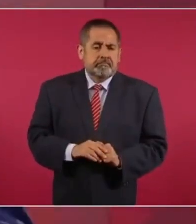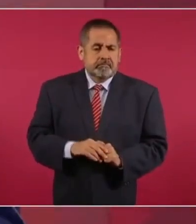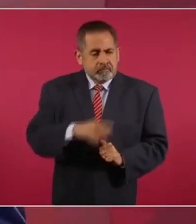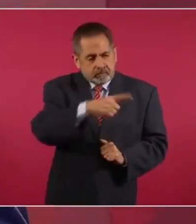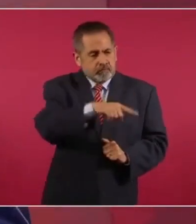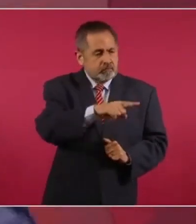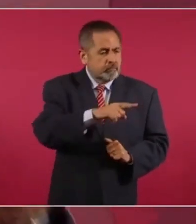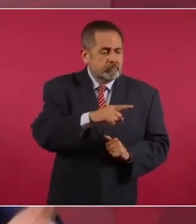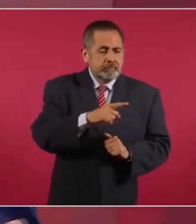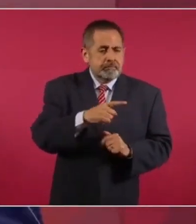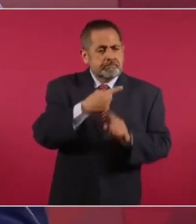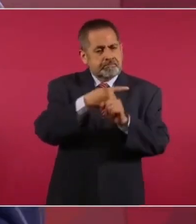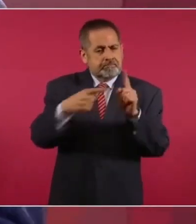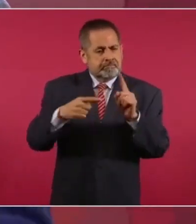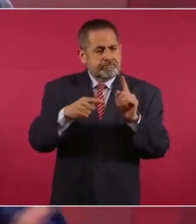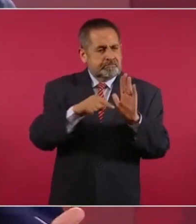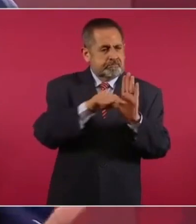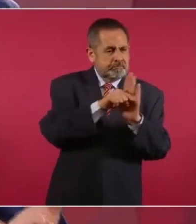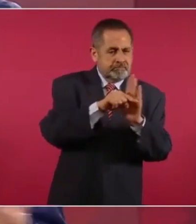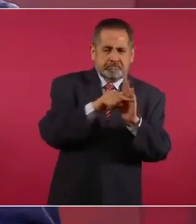busquen equilibrio, porque